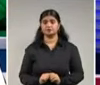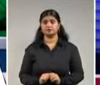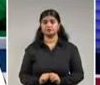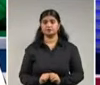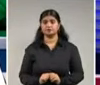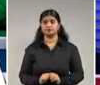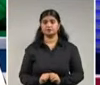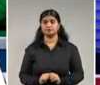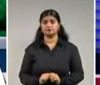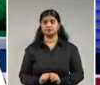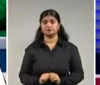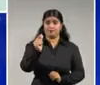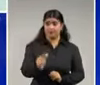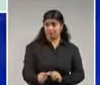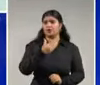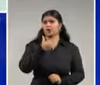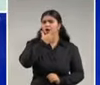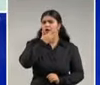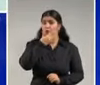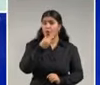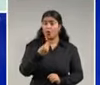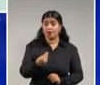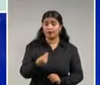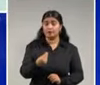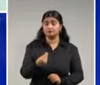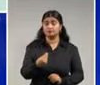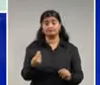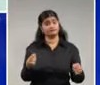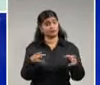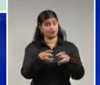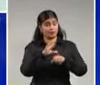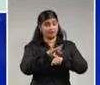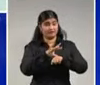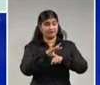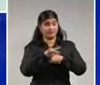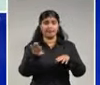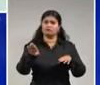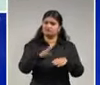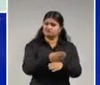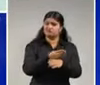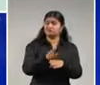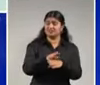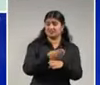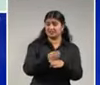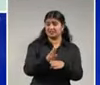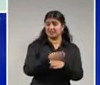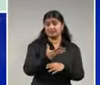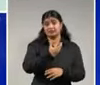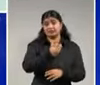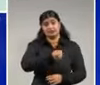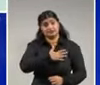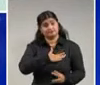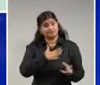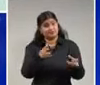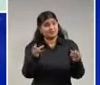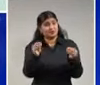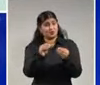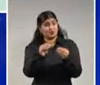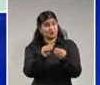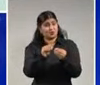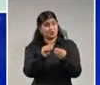juventud, podemos decirlo, presentaba un grupo de comorbilidades que lamentablemente hicieron una